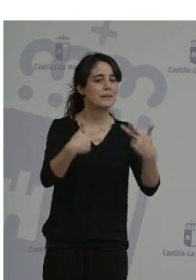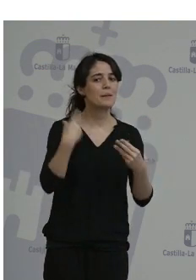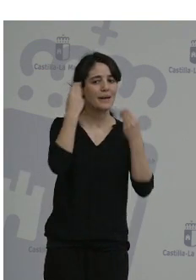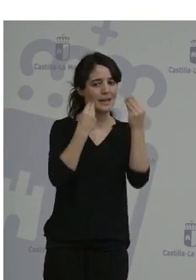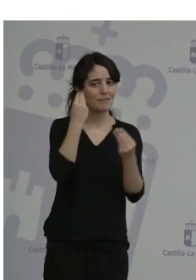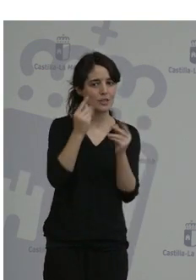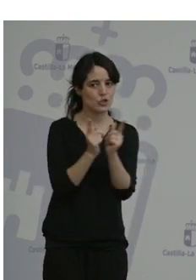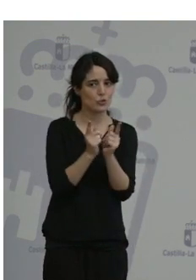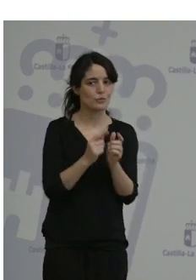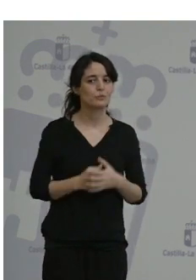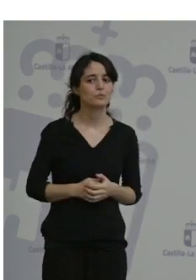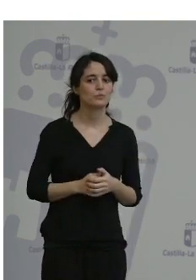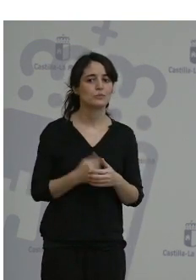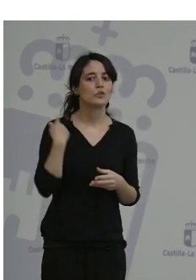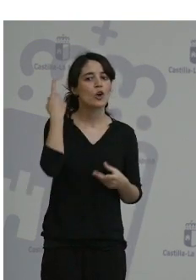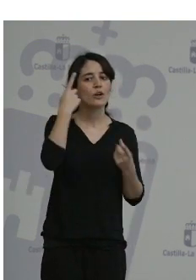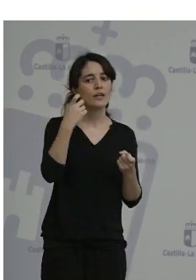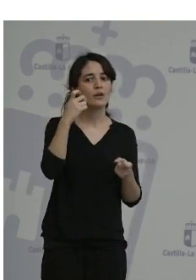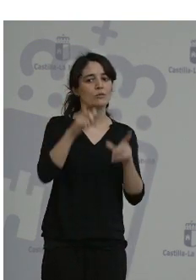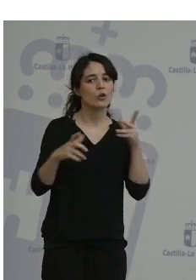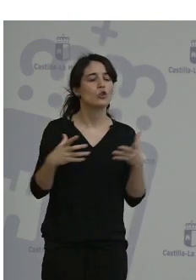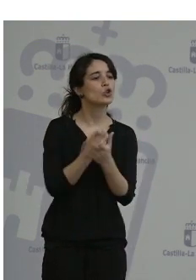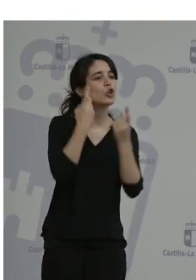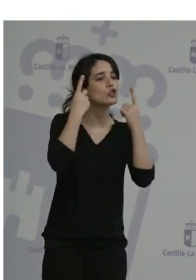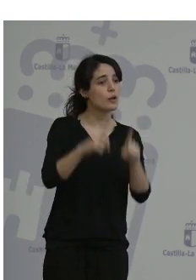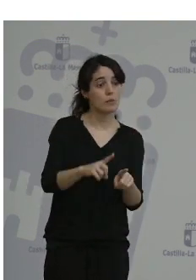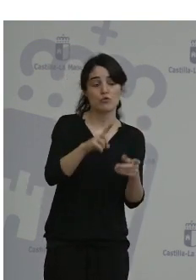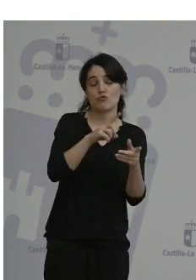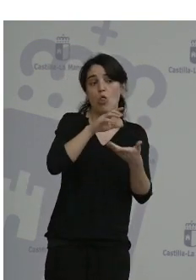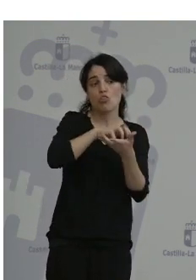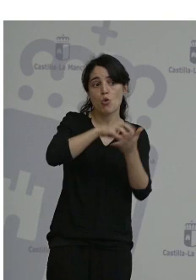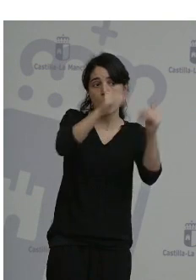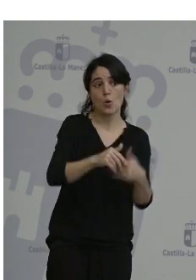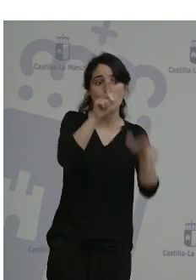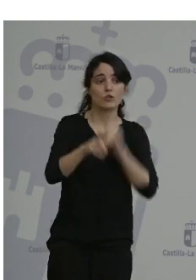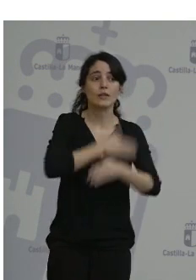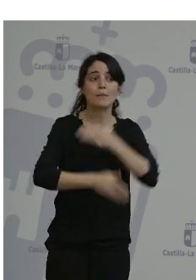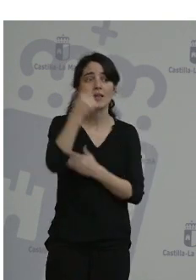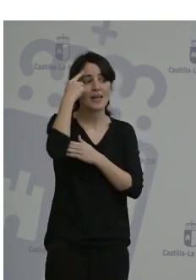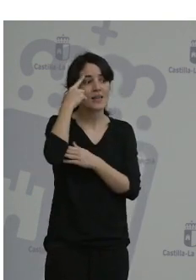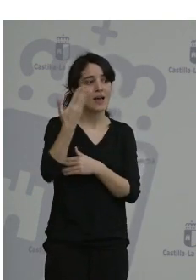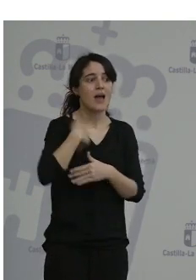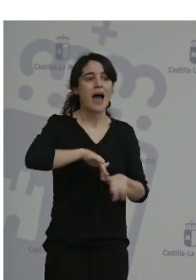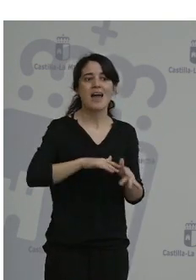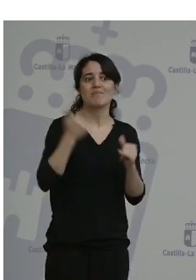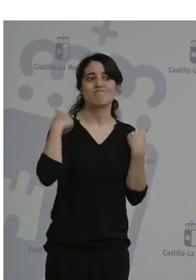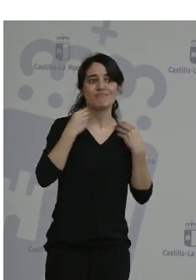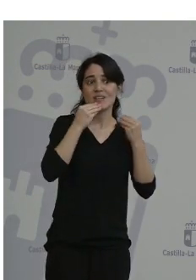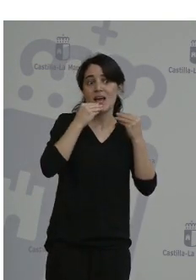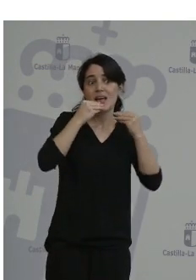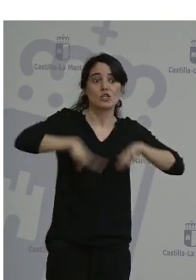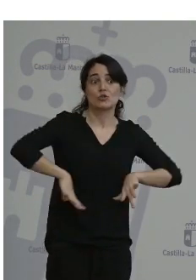porque yo creo que todos sabemos, y no cabe duda, que personas con discapacidad intelectual han existido desde los albores de la humanidad.